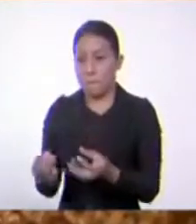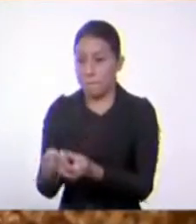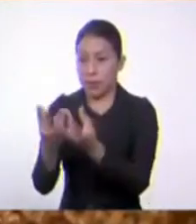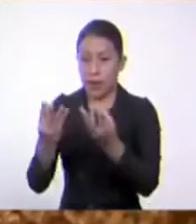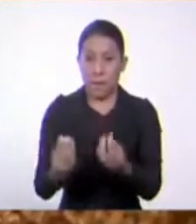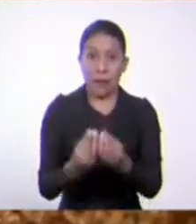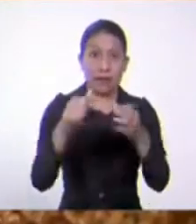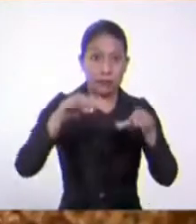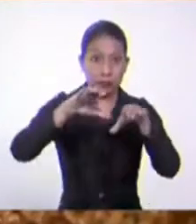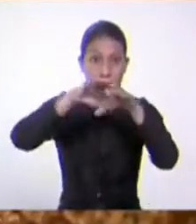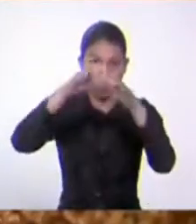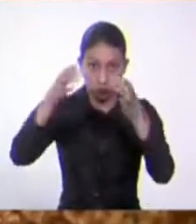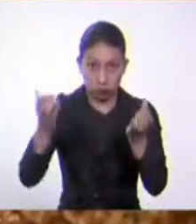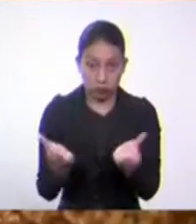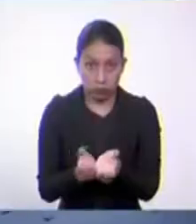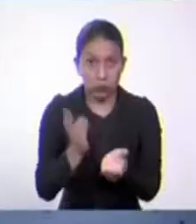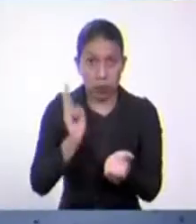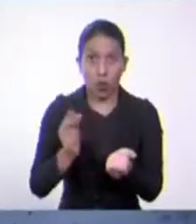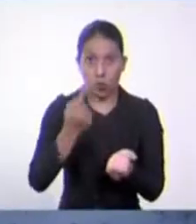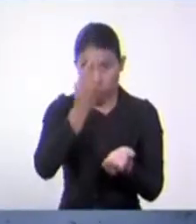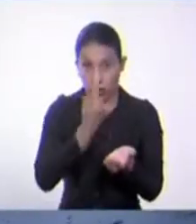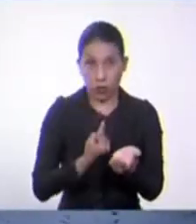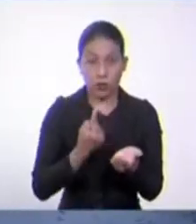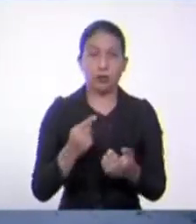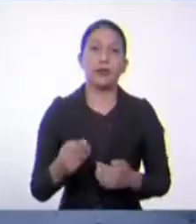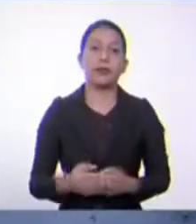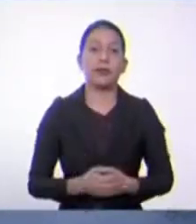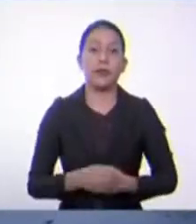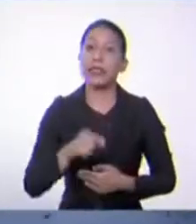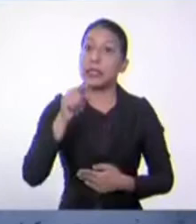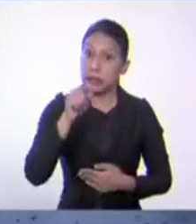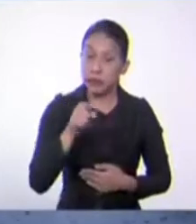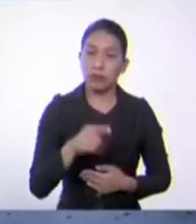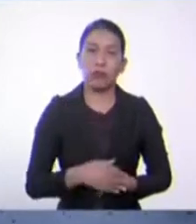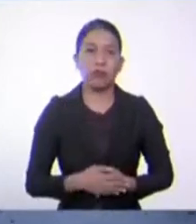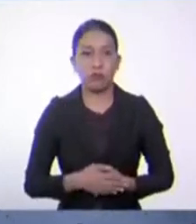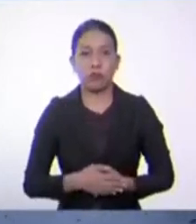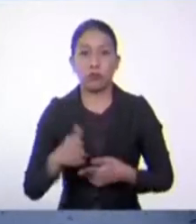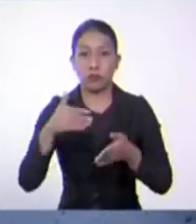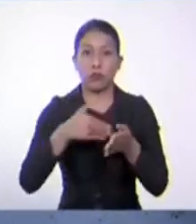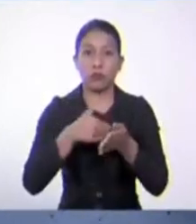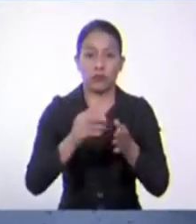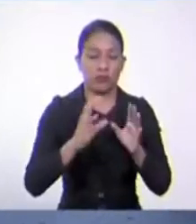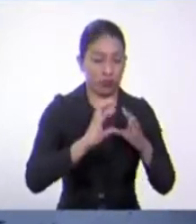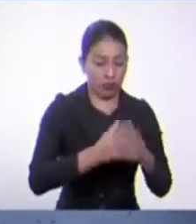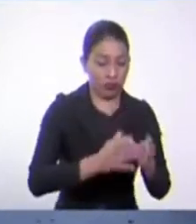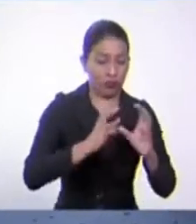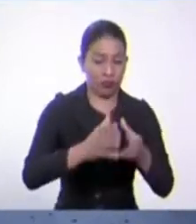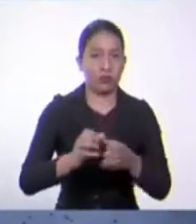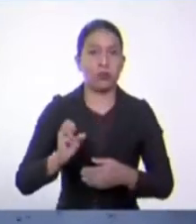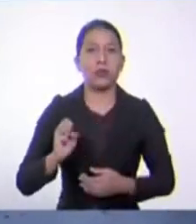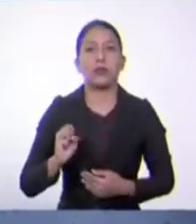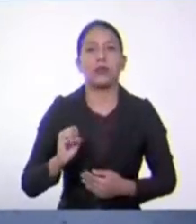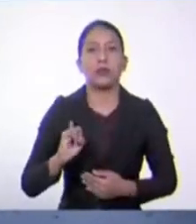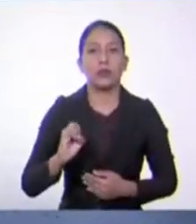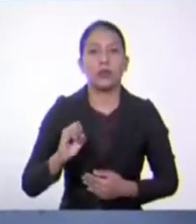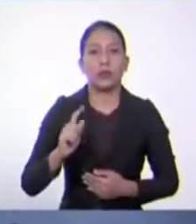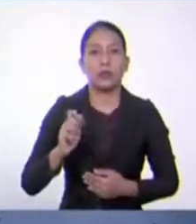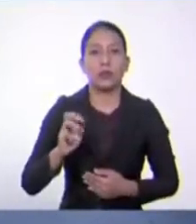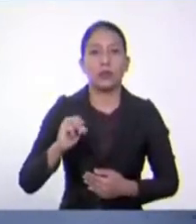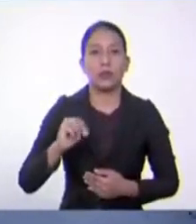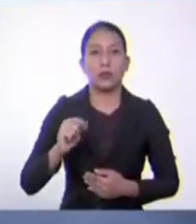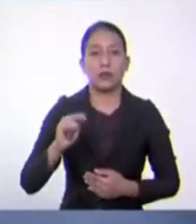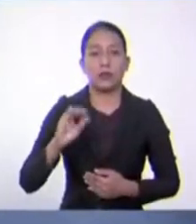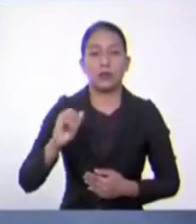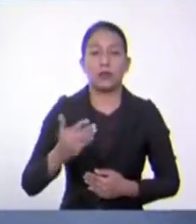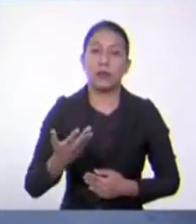presentes, incluidos nosotros. Por esta razón surge la sistemática y la taxonomía. Estas son